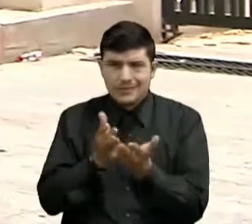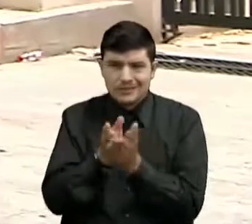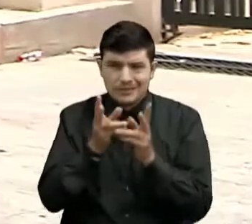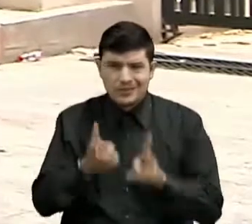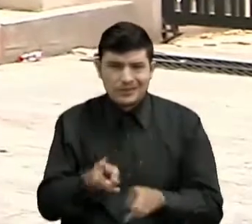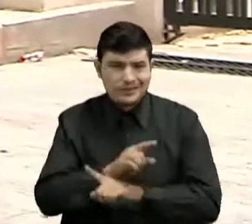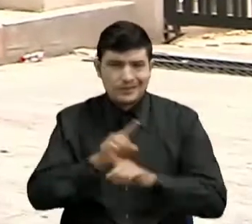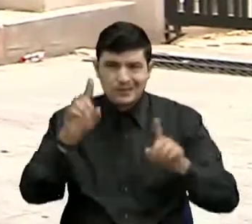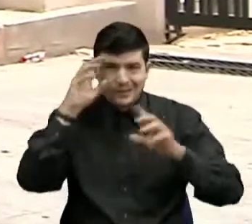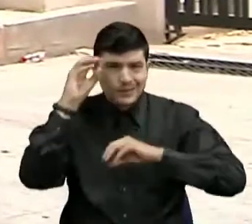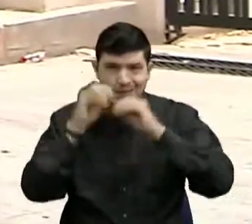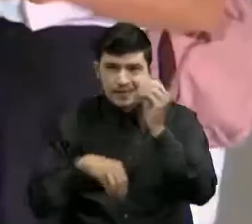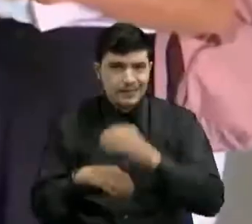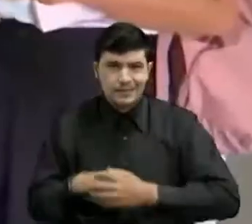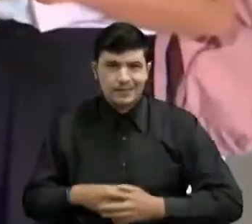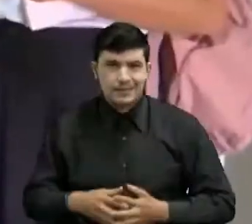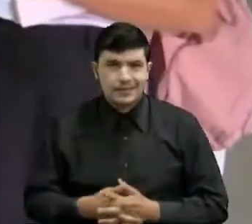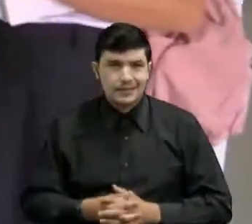los estudiantes.